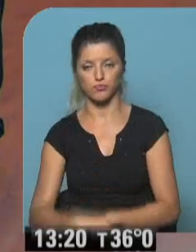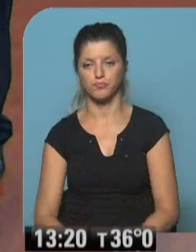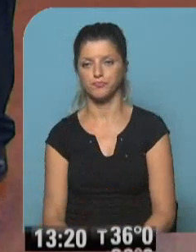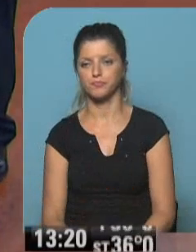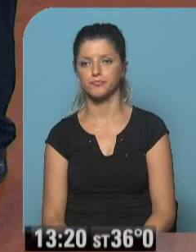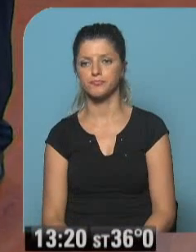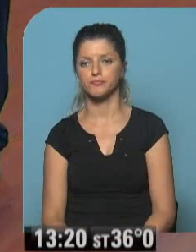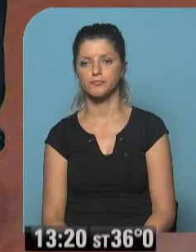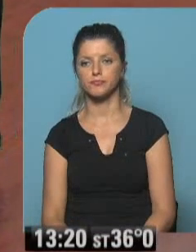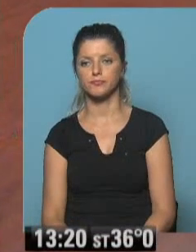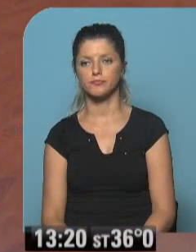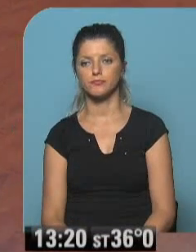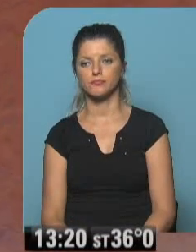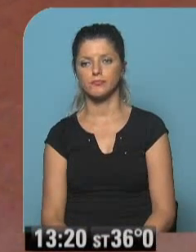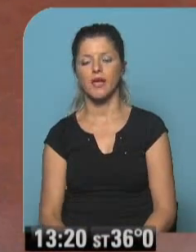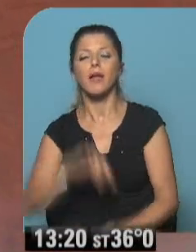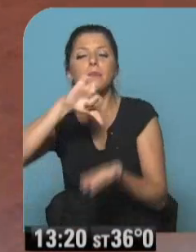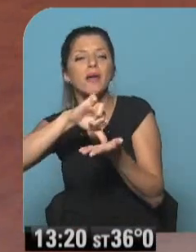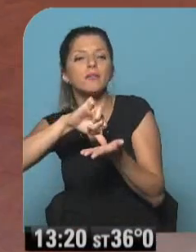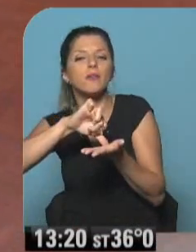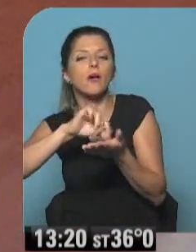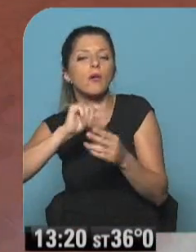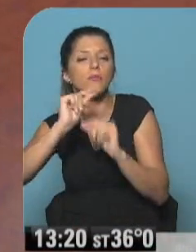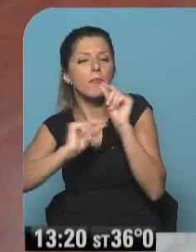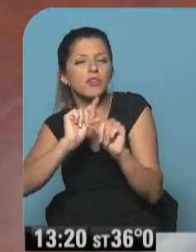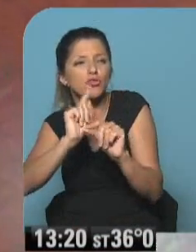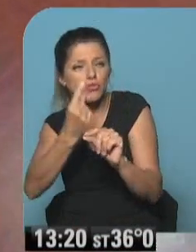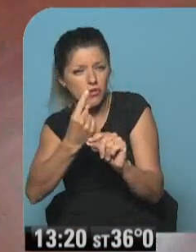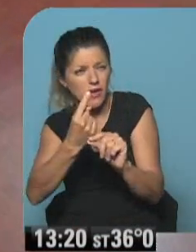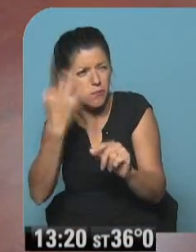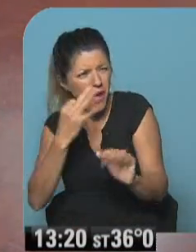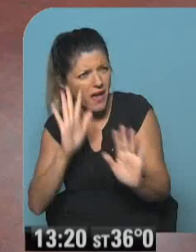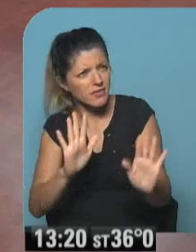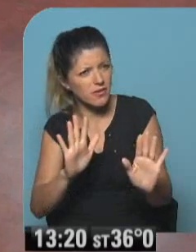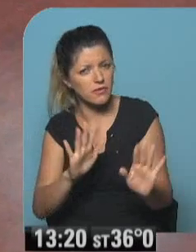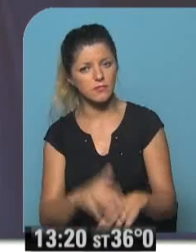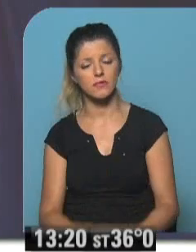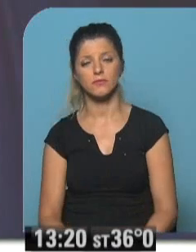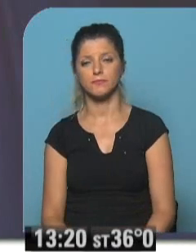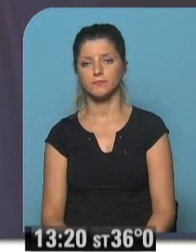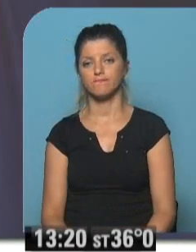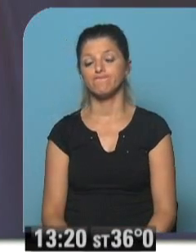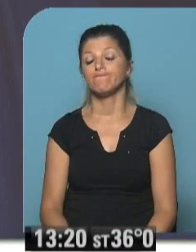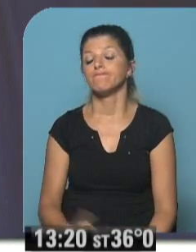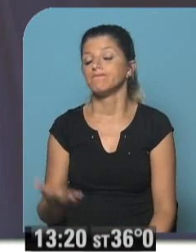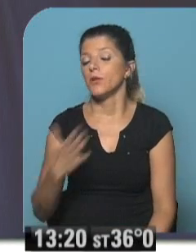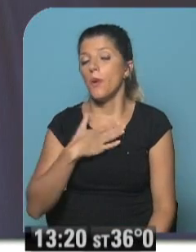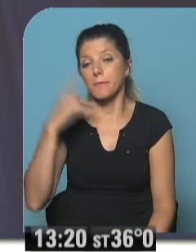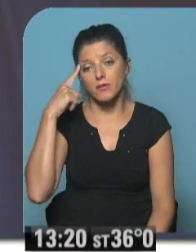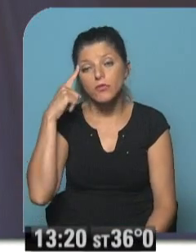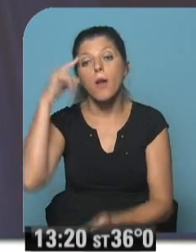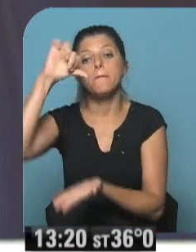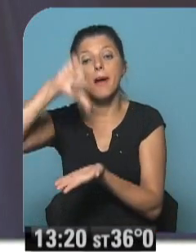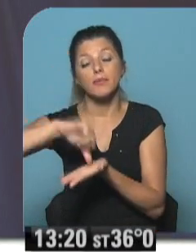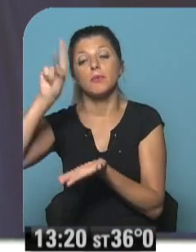Estados Unidos. ¿El aislamiento es tan grande, José? A ver, yo creo, Jorge, que efectivamente Venezuela está en una situación de aislamiento